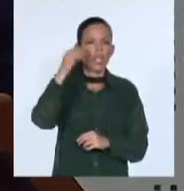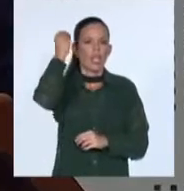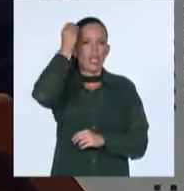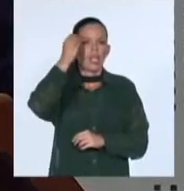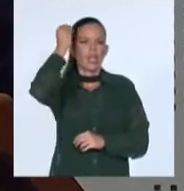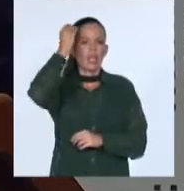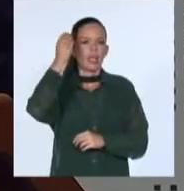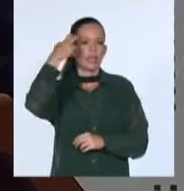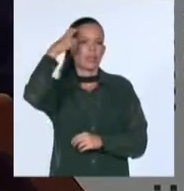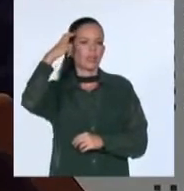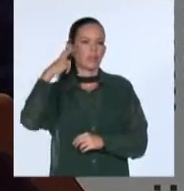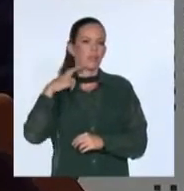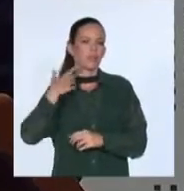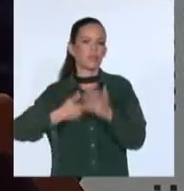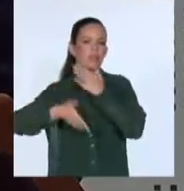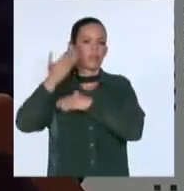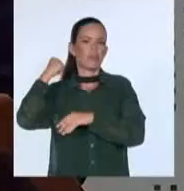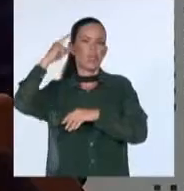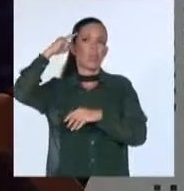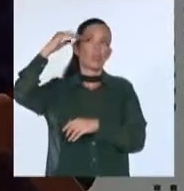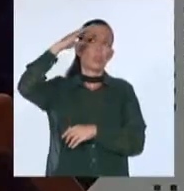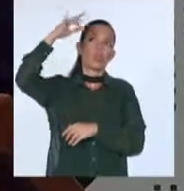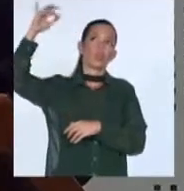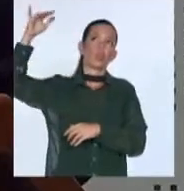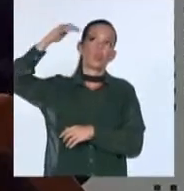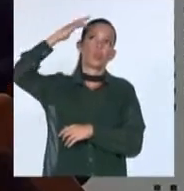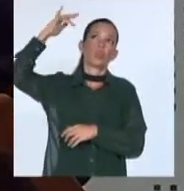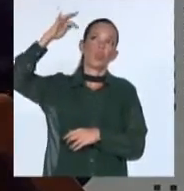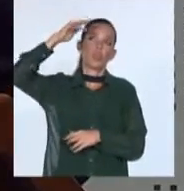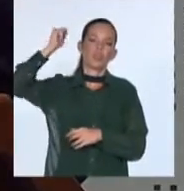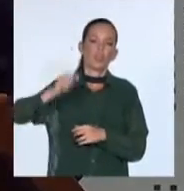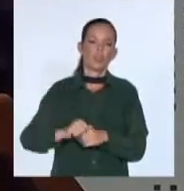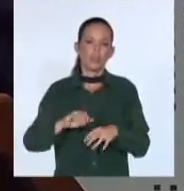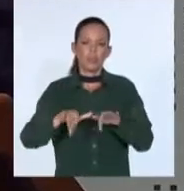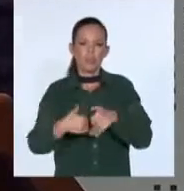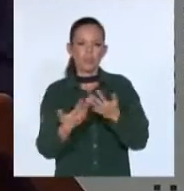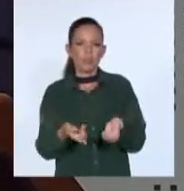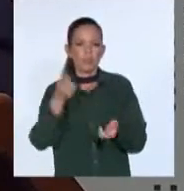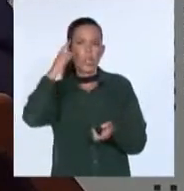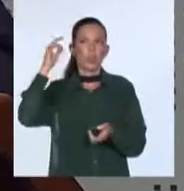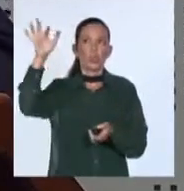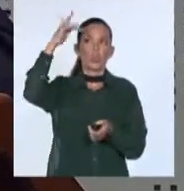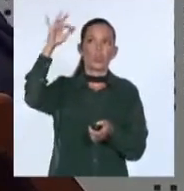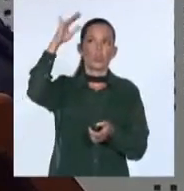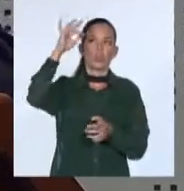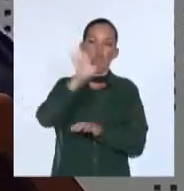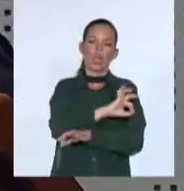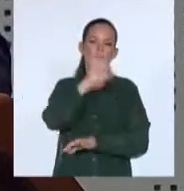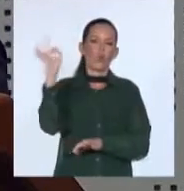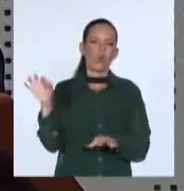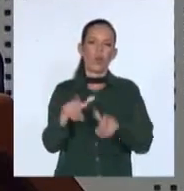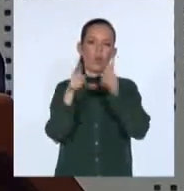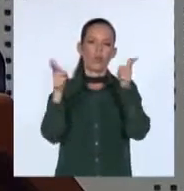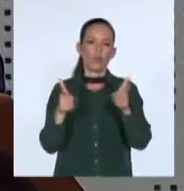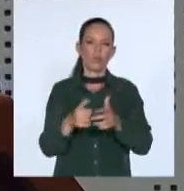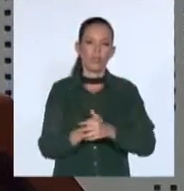algo irrealizable, algo que está en nuestro ánimo, en nuestra cabeza, pero que no se puede realizar. Un sueño, el sueño de un